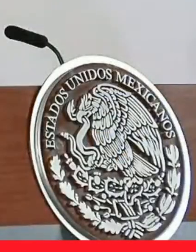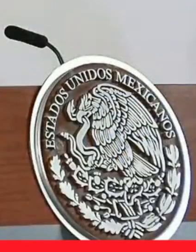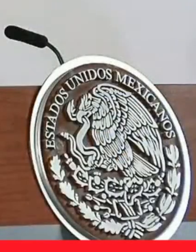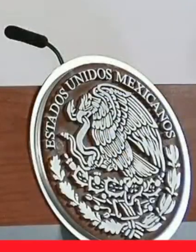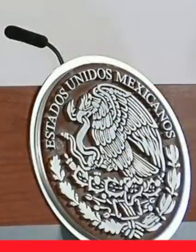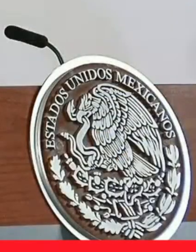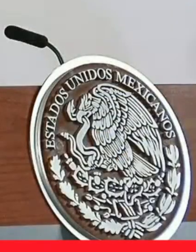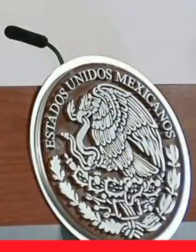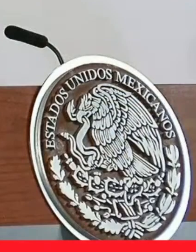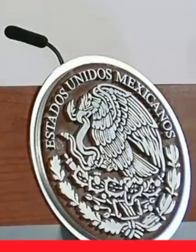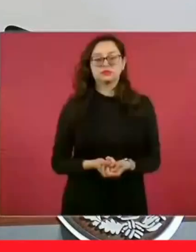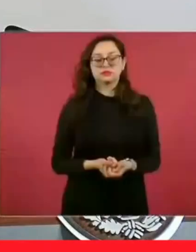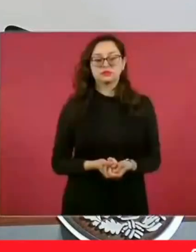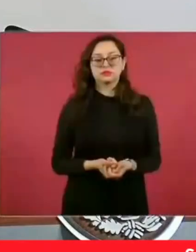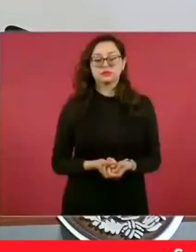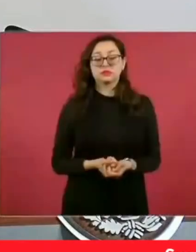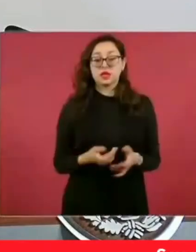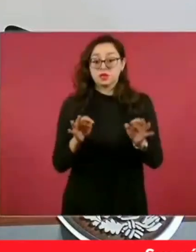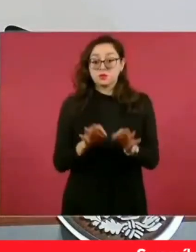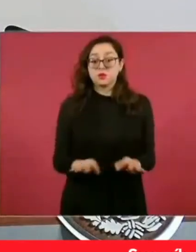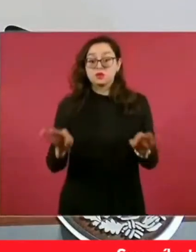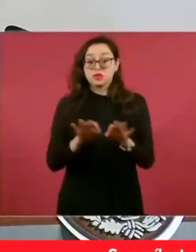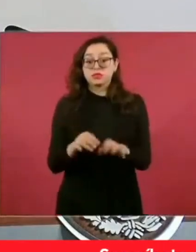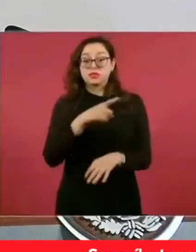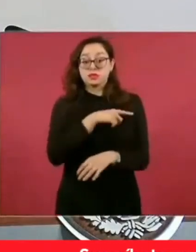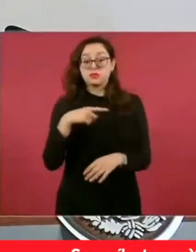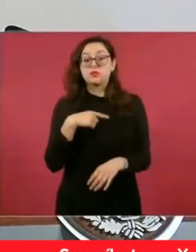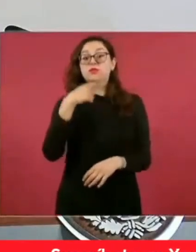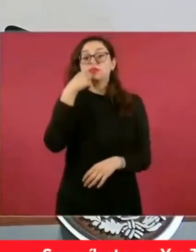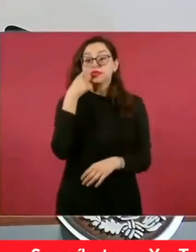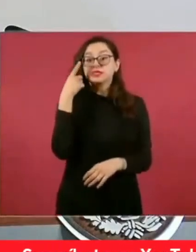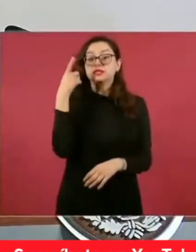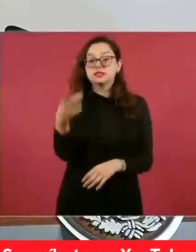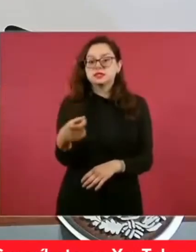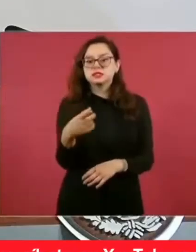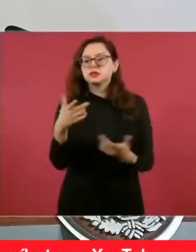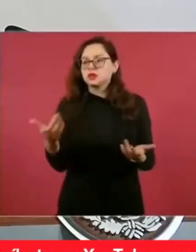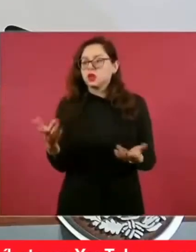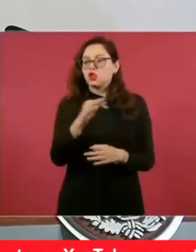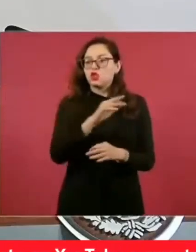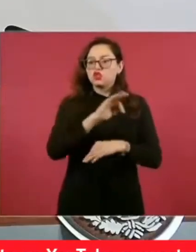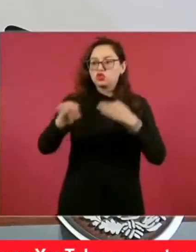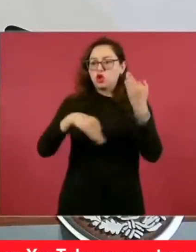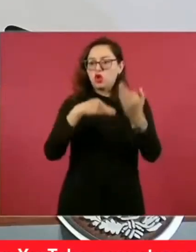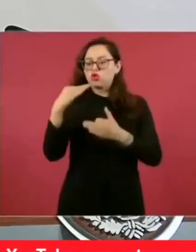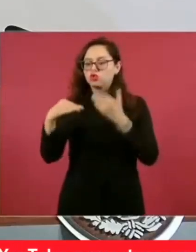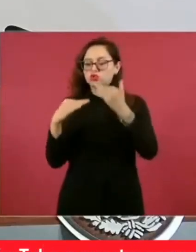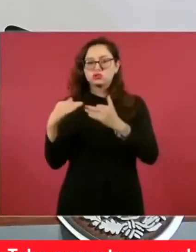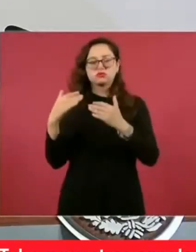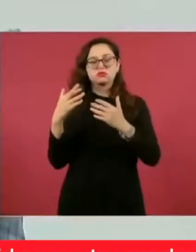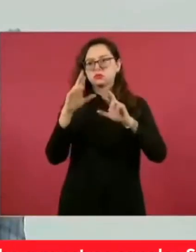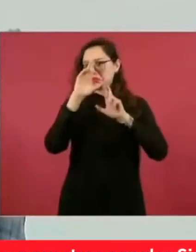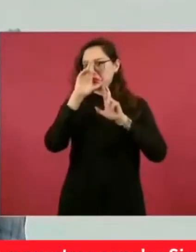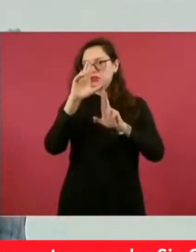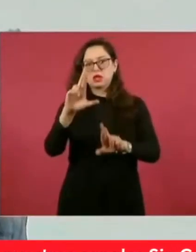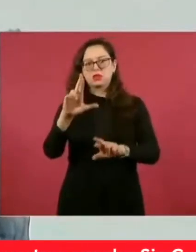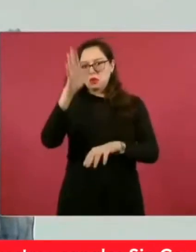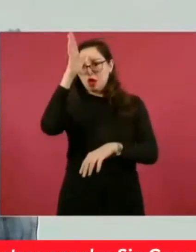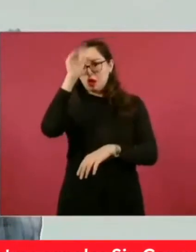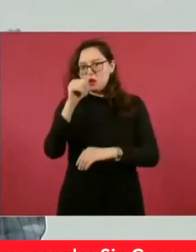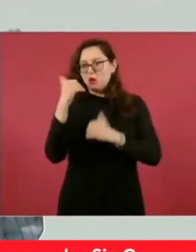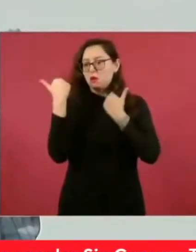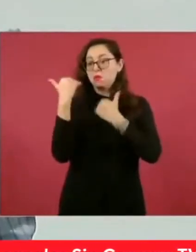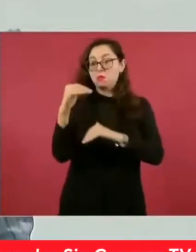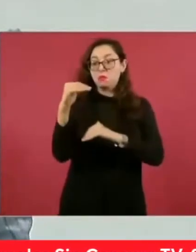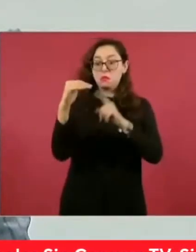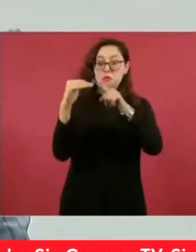los 800 pesos y en gran parte de los casos alrededor de los 740, 750 pesos.